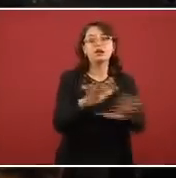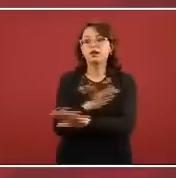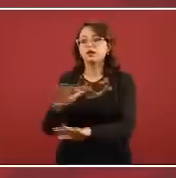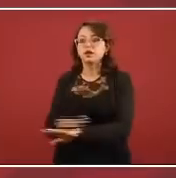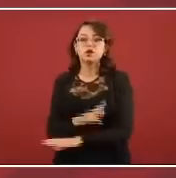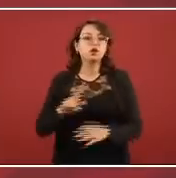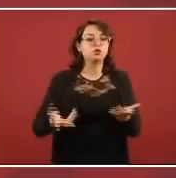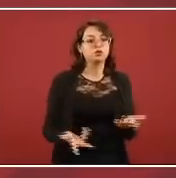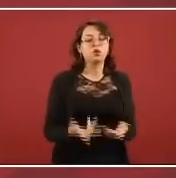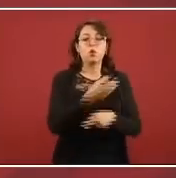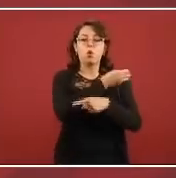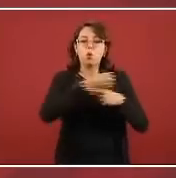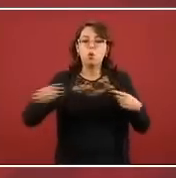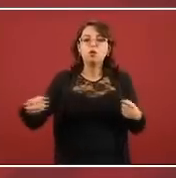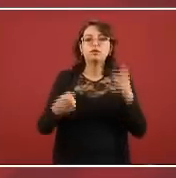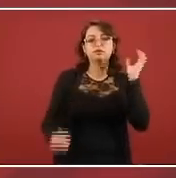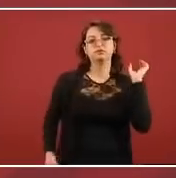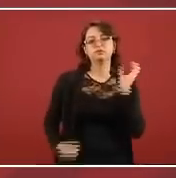explico, esto